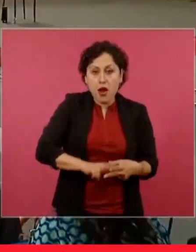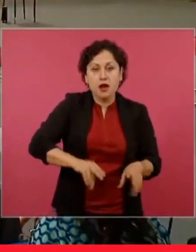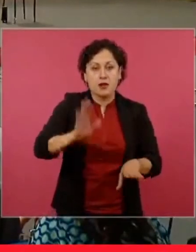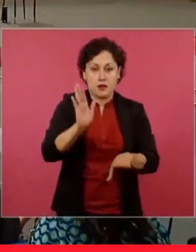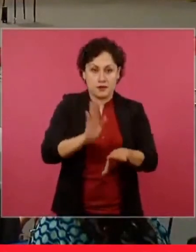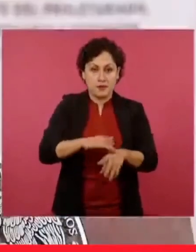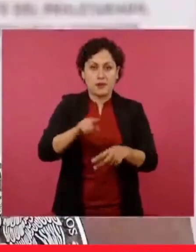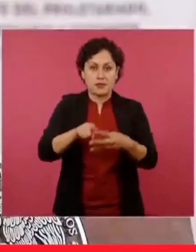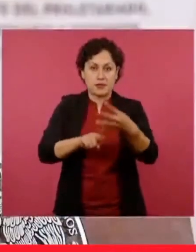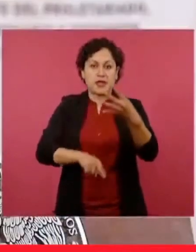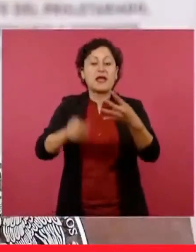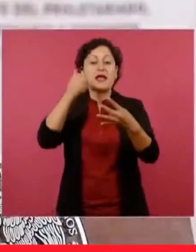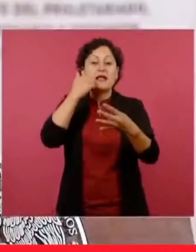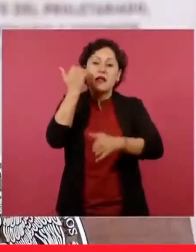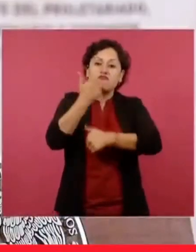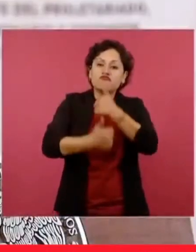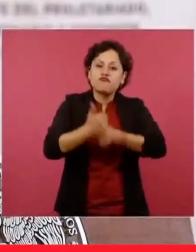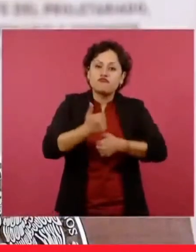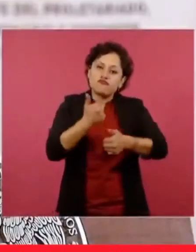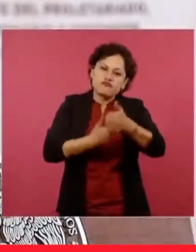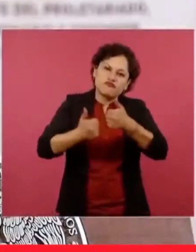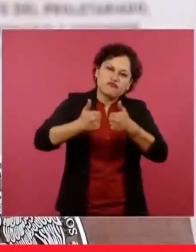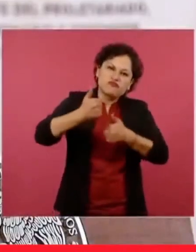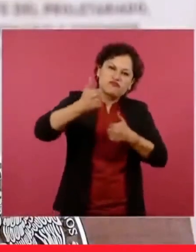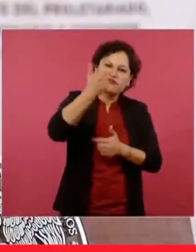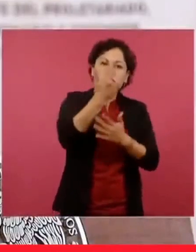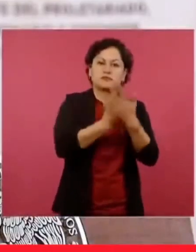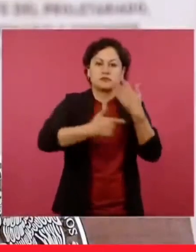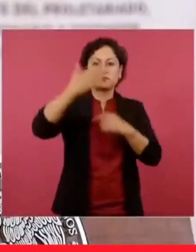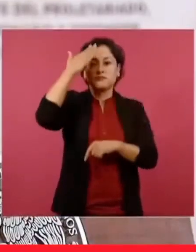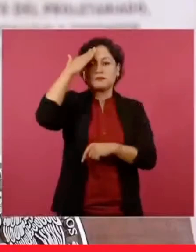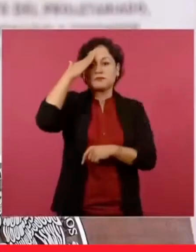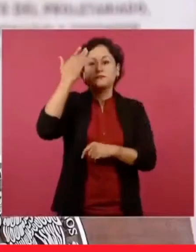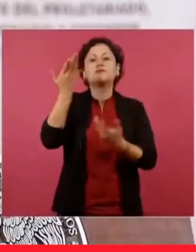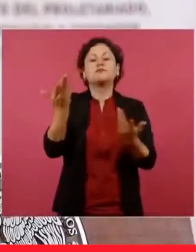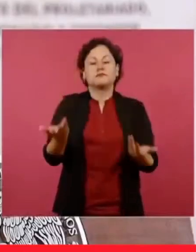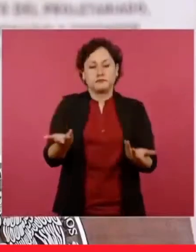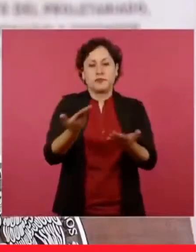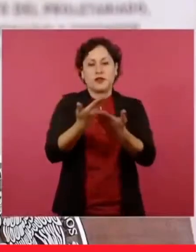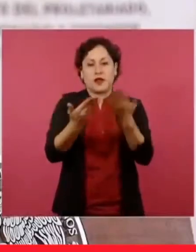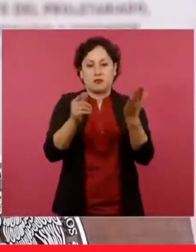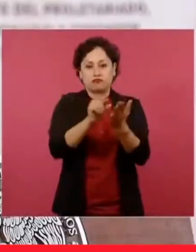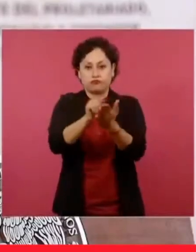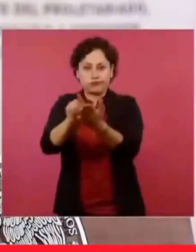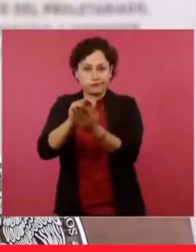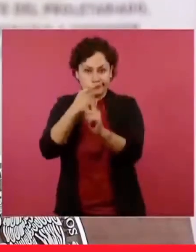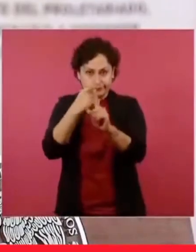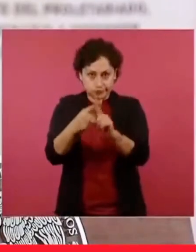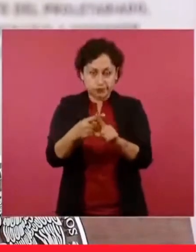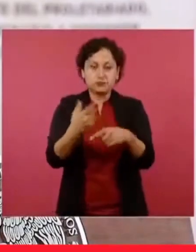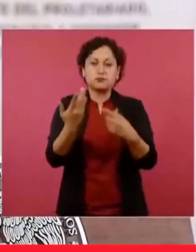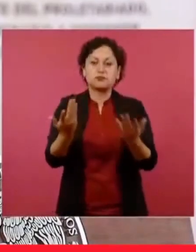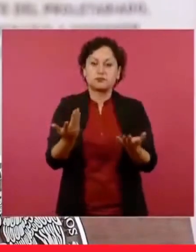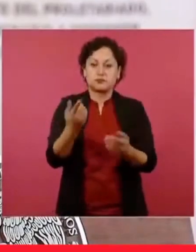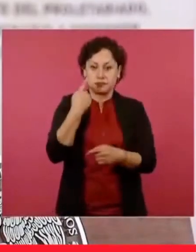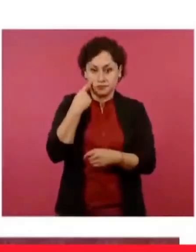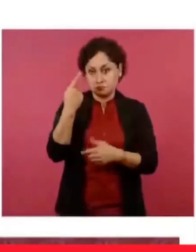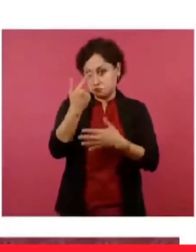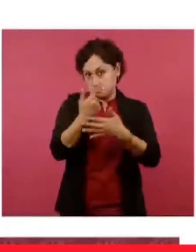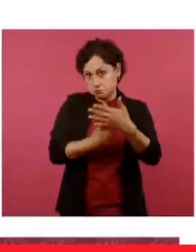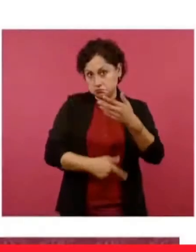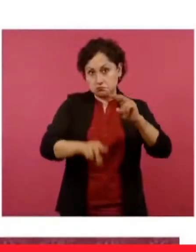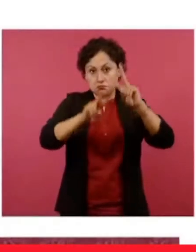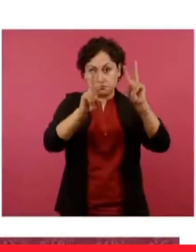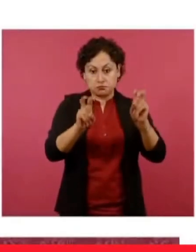posicionarse como trending topic en Twitter, bueno, ahora X, Ahí están las etiquetas, por